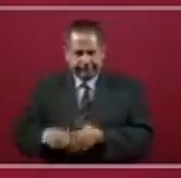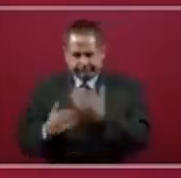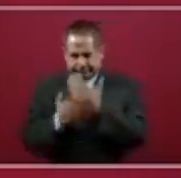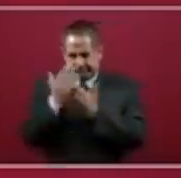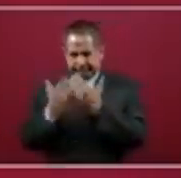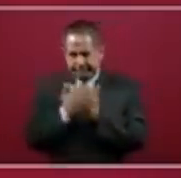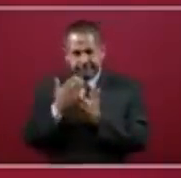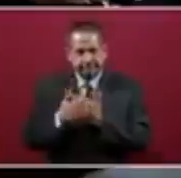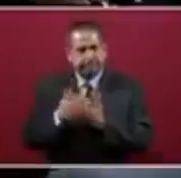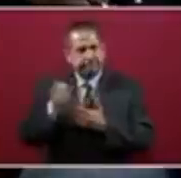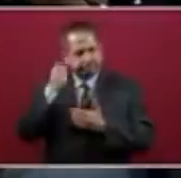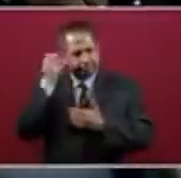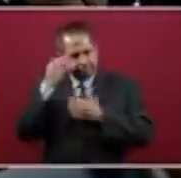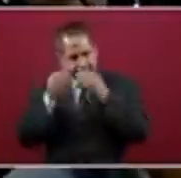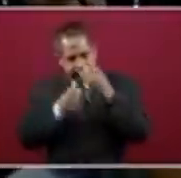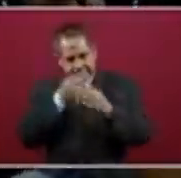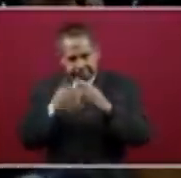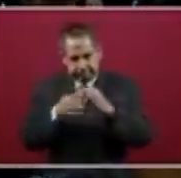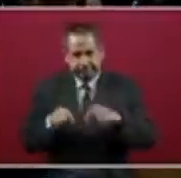mañana,